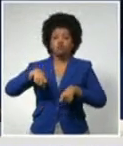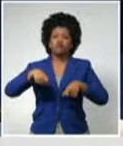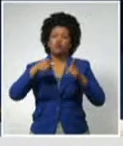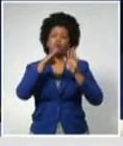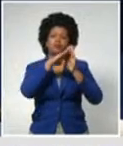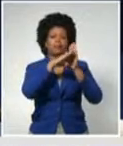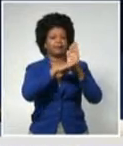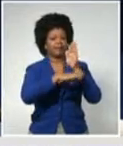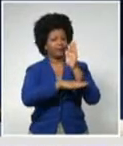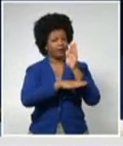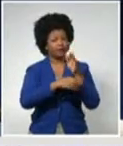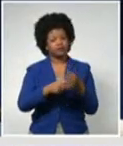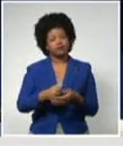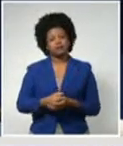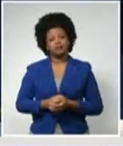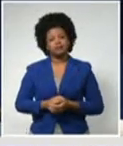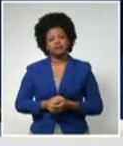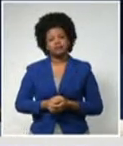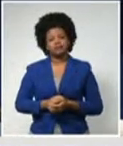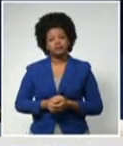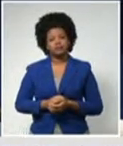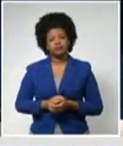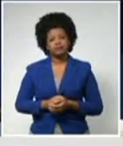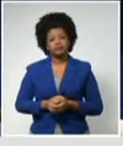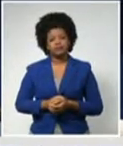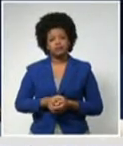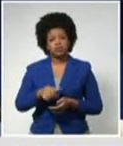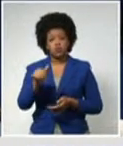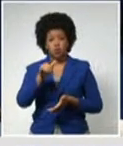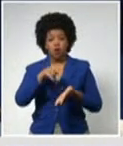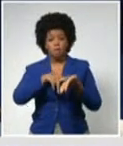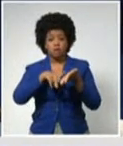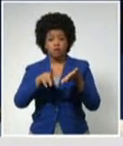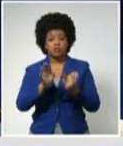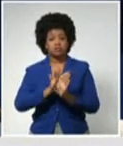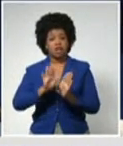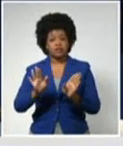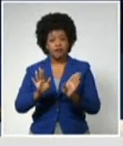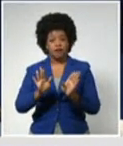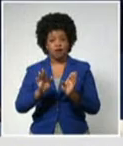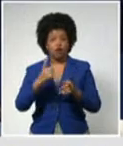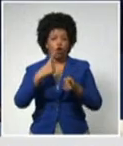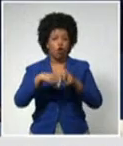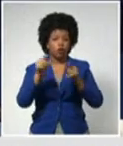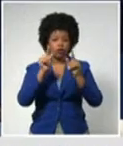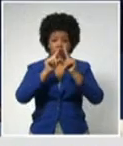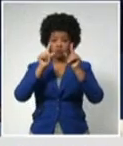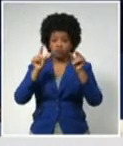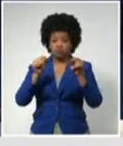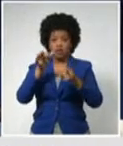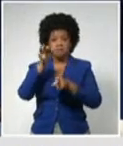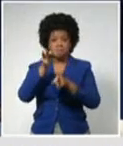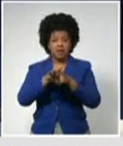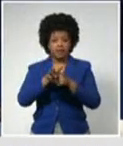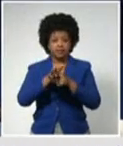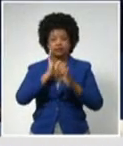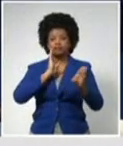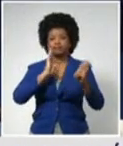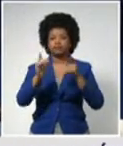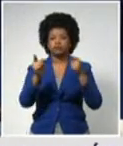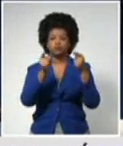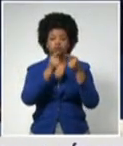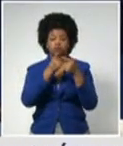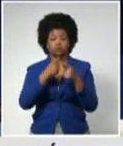medidas, incluso en las provincias donde ya se pasó a la fase número uno, pero que sabemos que aunque estén en fase número